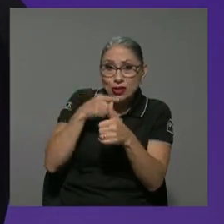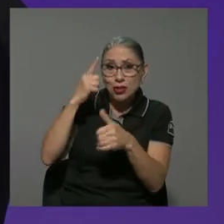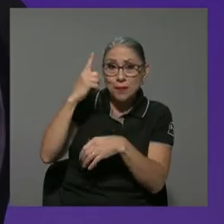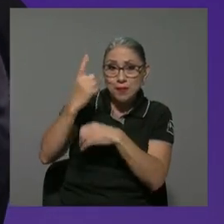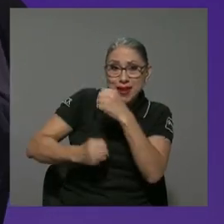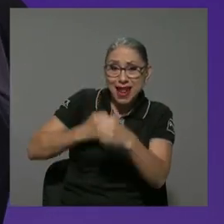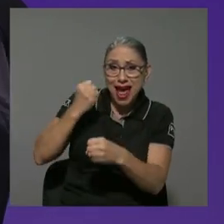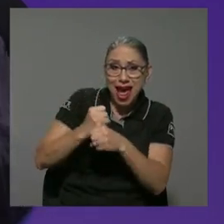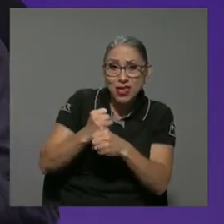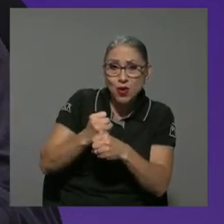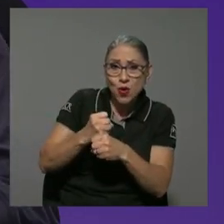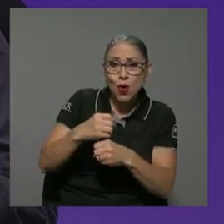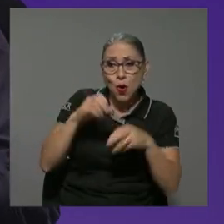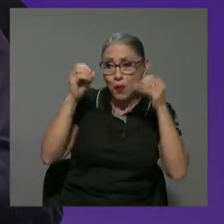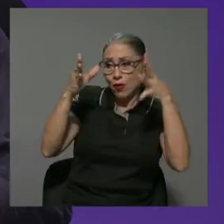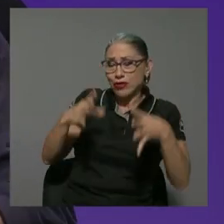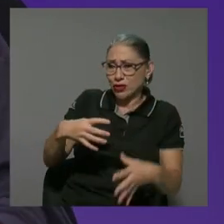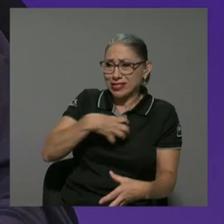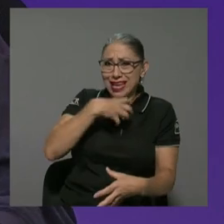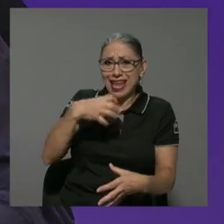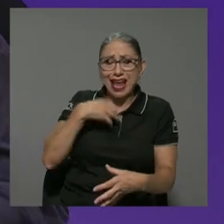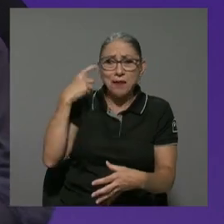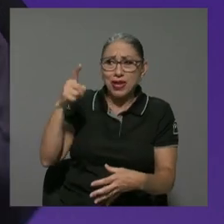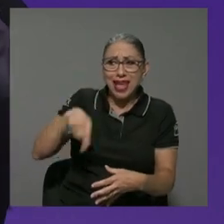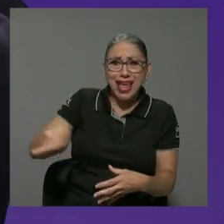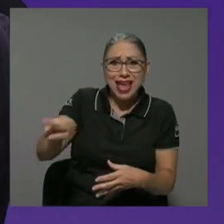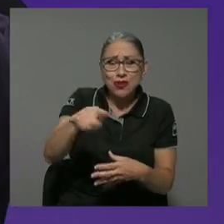la élite de quien llegó a la universidad.